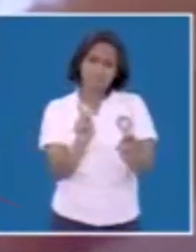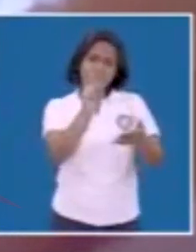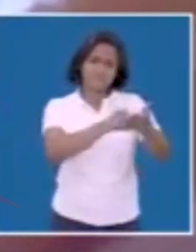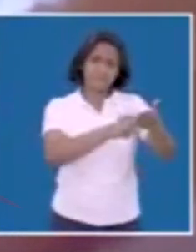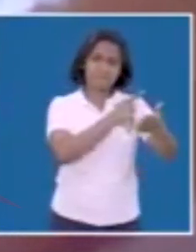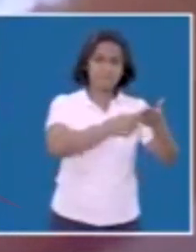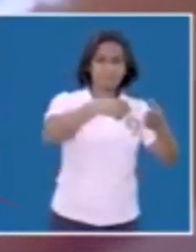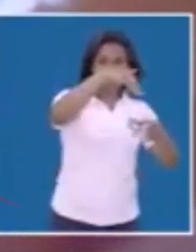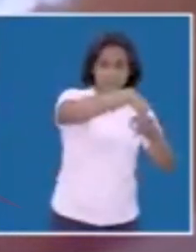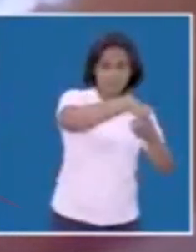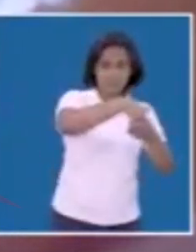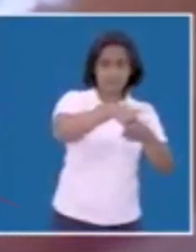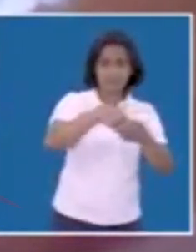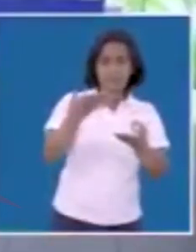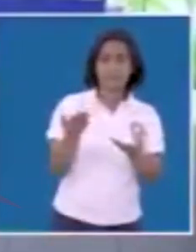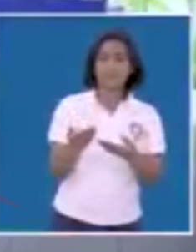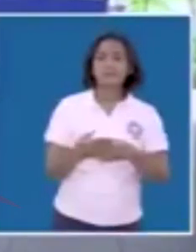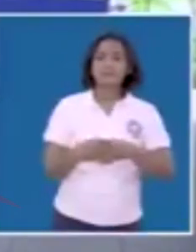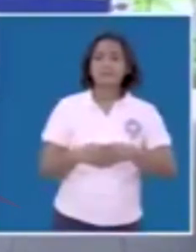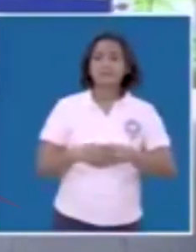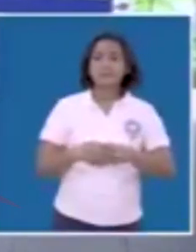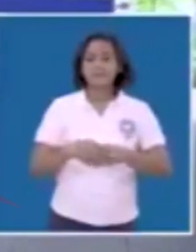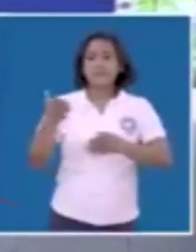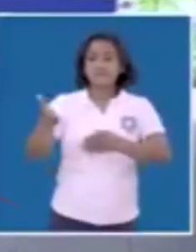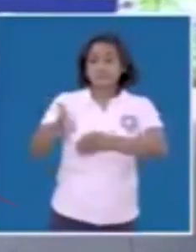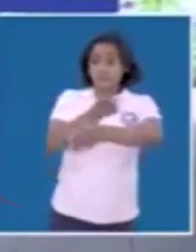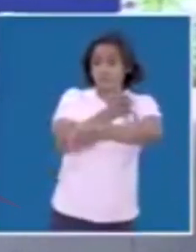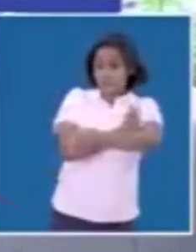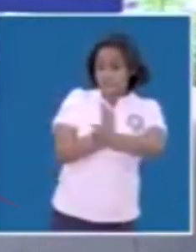para noticias 12 gabriela solórzano